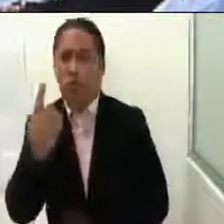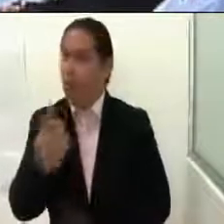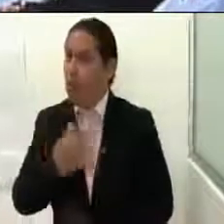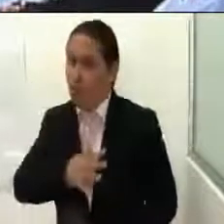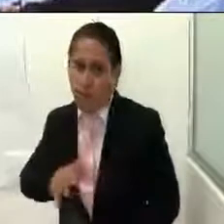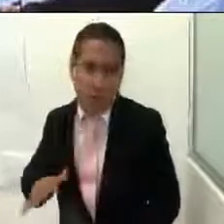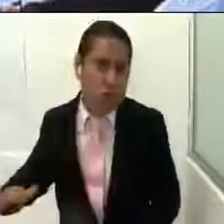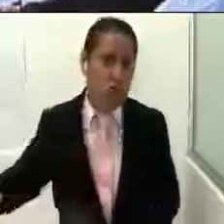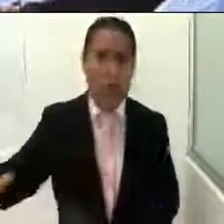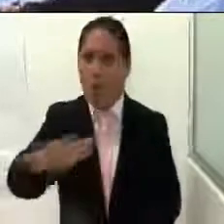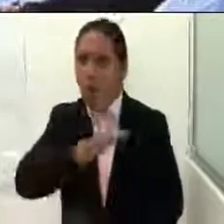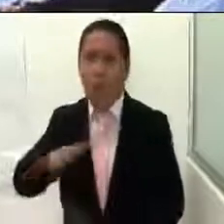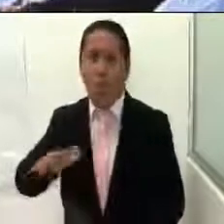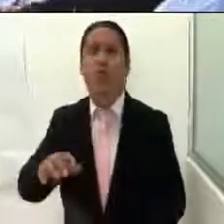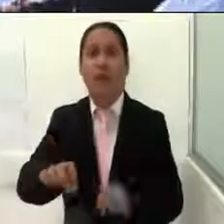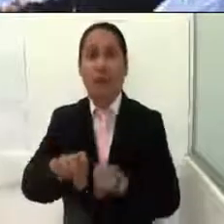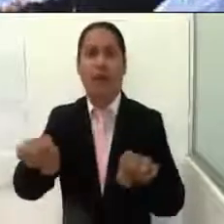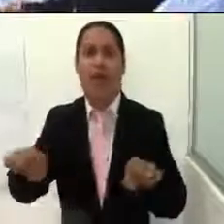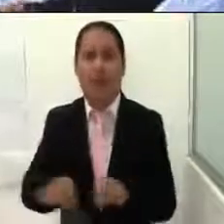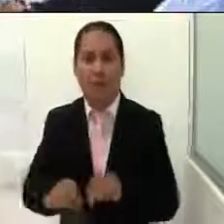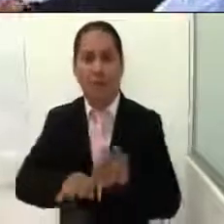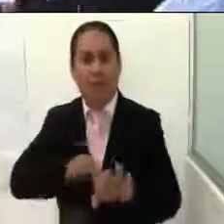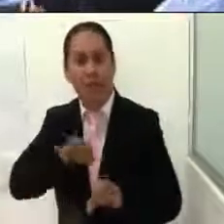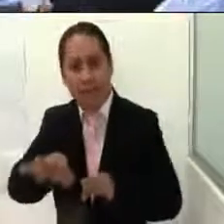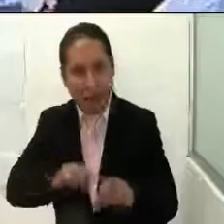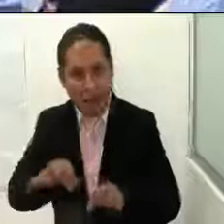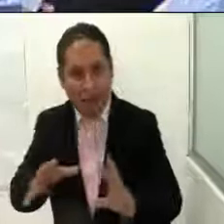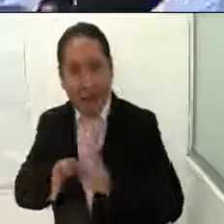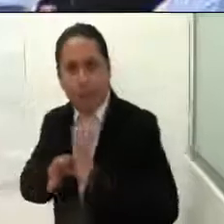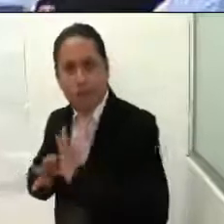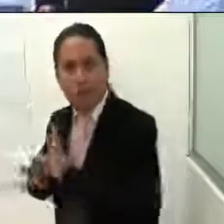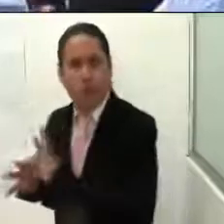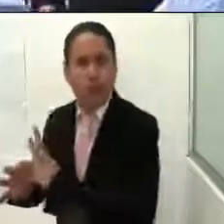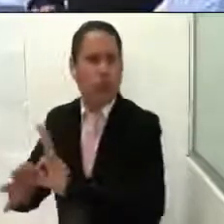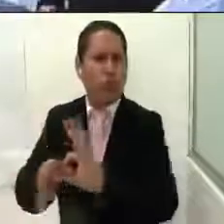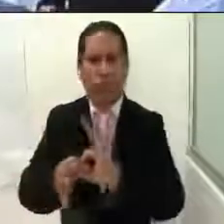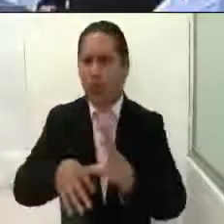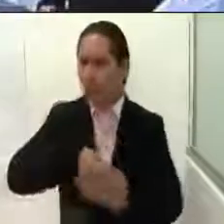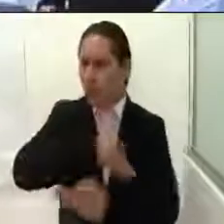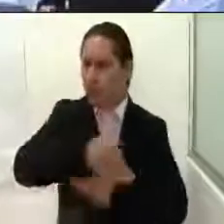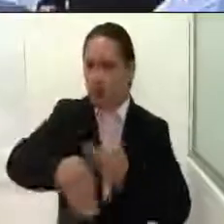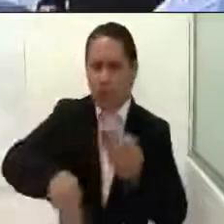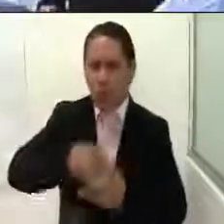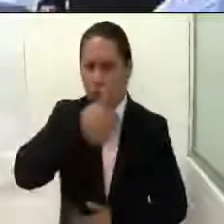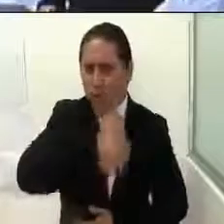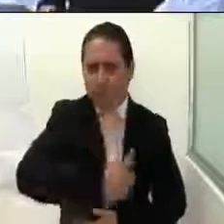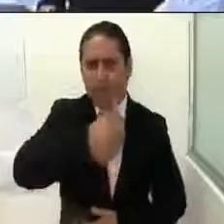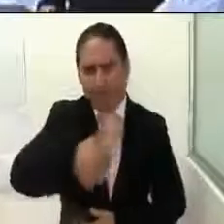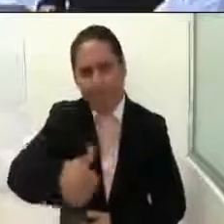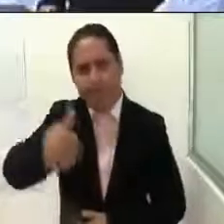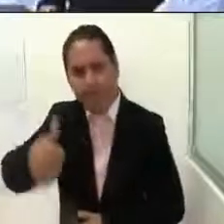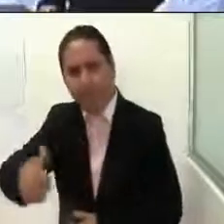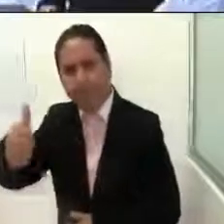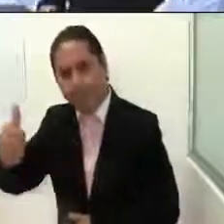contrario es producto del esfuerzo conjunto de todos y cada uno y cada una